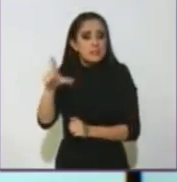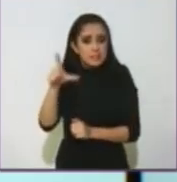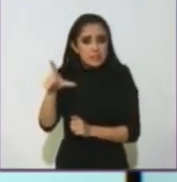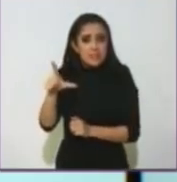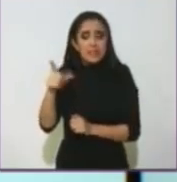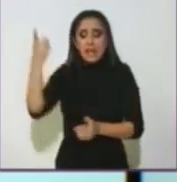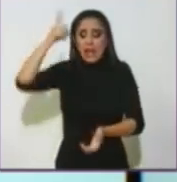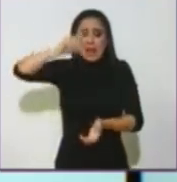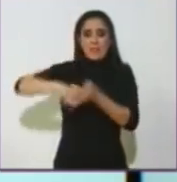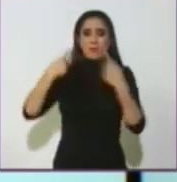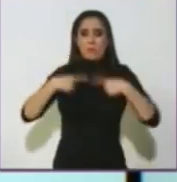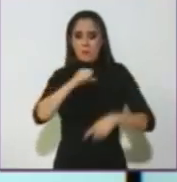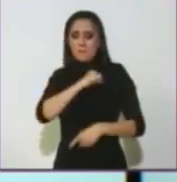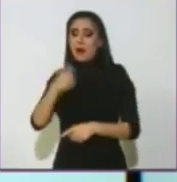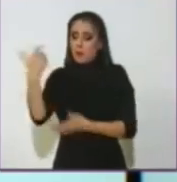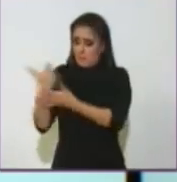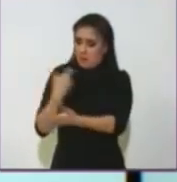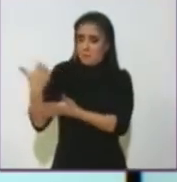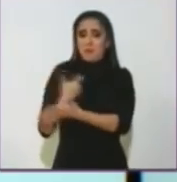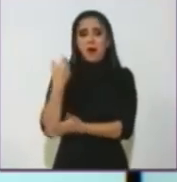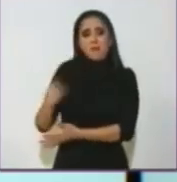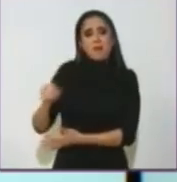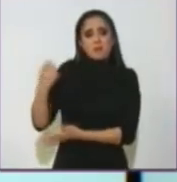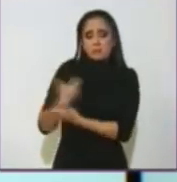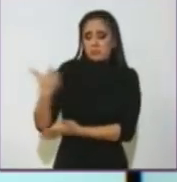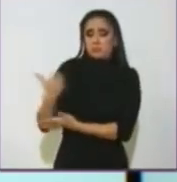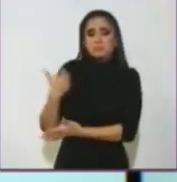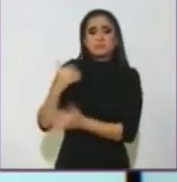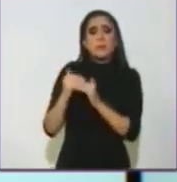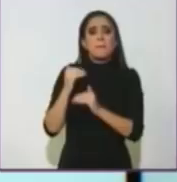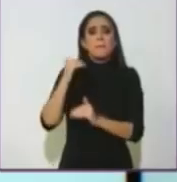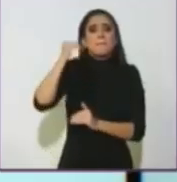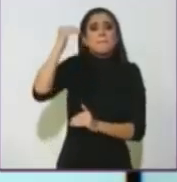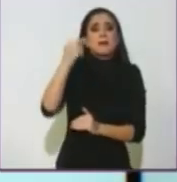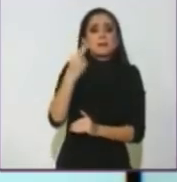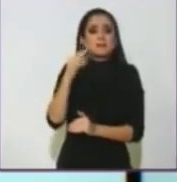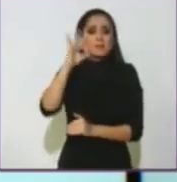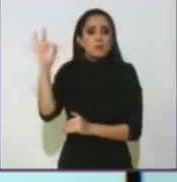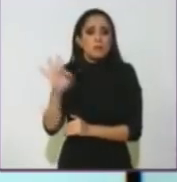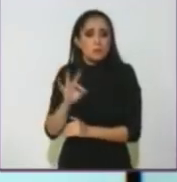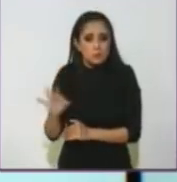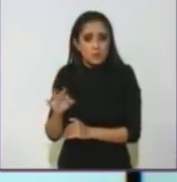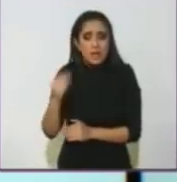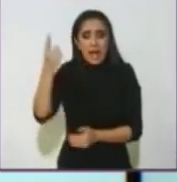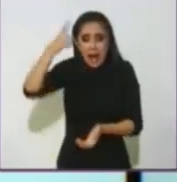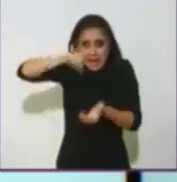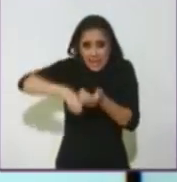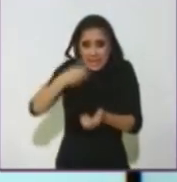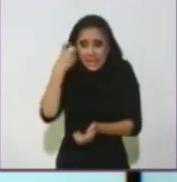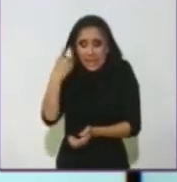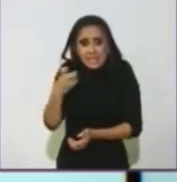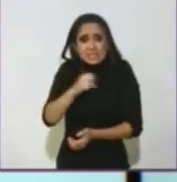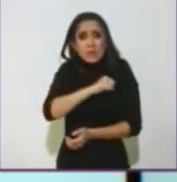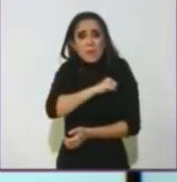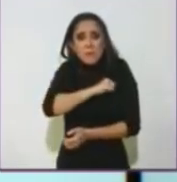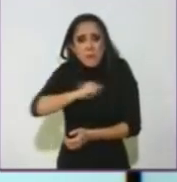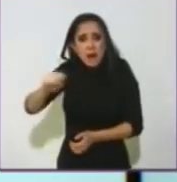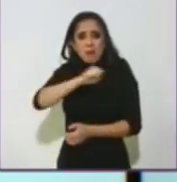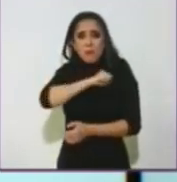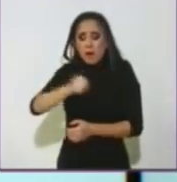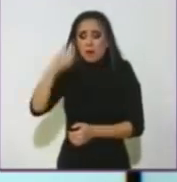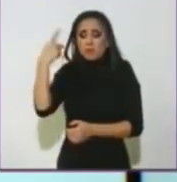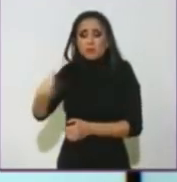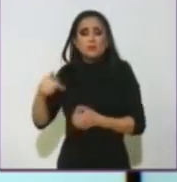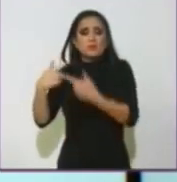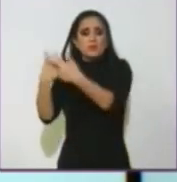extorsión se incrementó 25% javier son delitos del fuero común